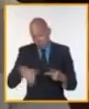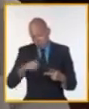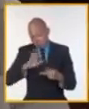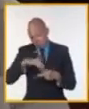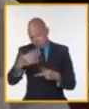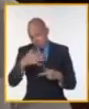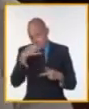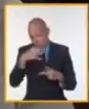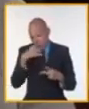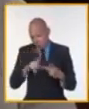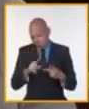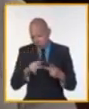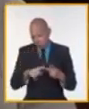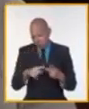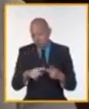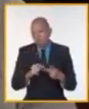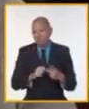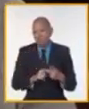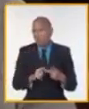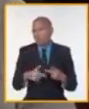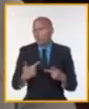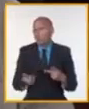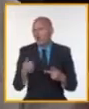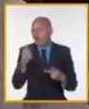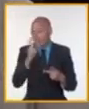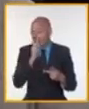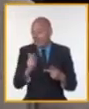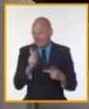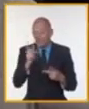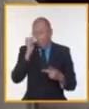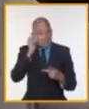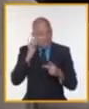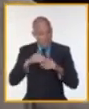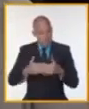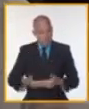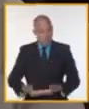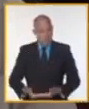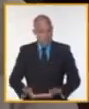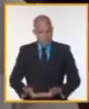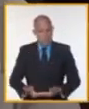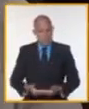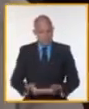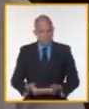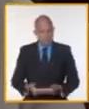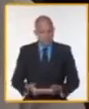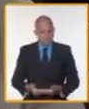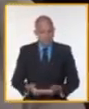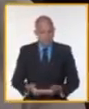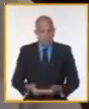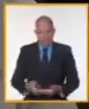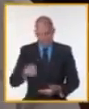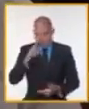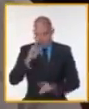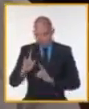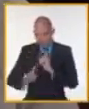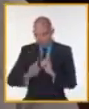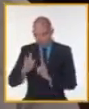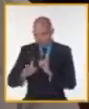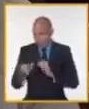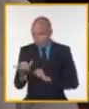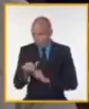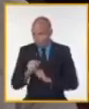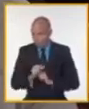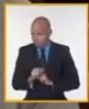tema, que quiero que está en el informe, es el programa de atención materno-infantil en la salud, que lo hemos analizado, lo analizó el Buró